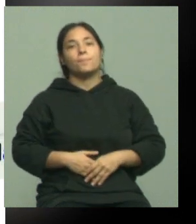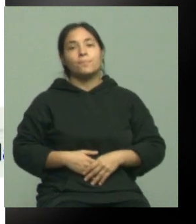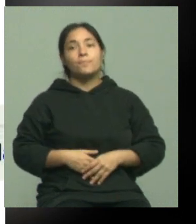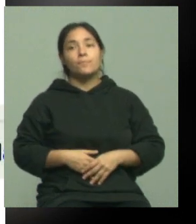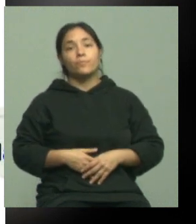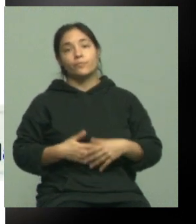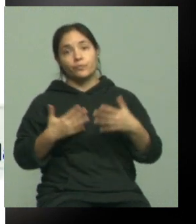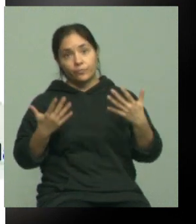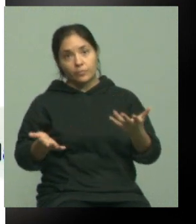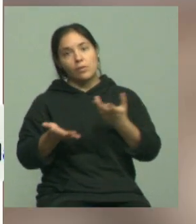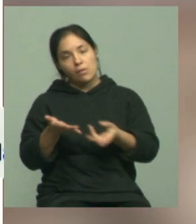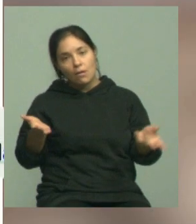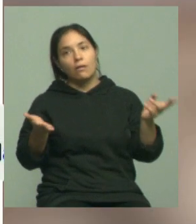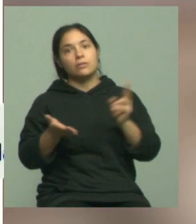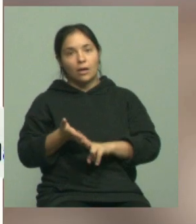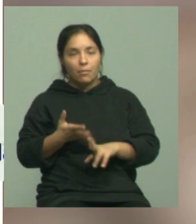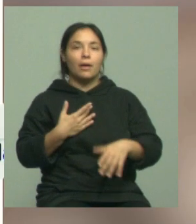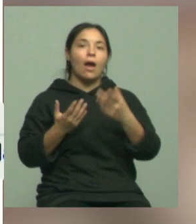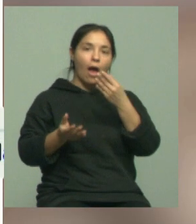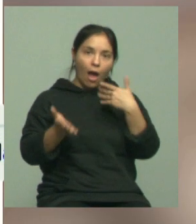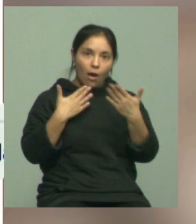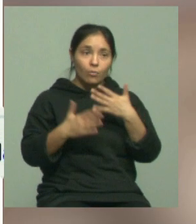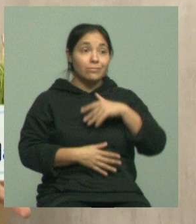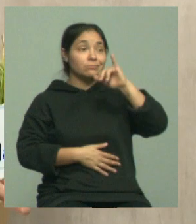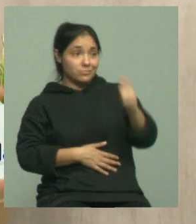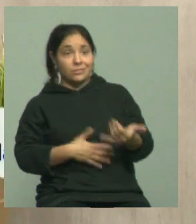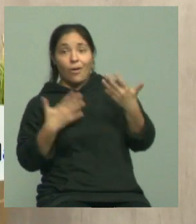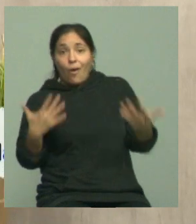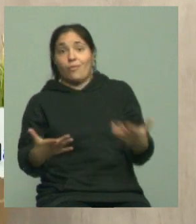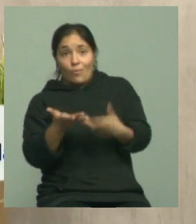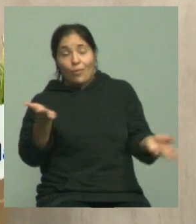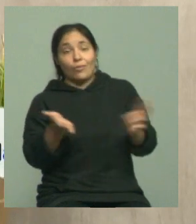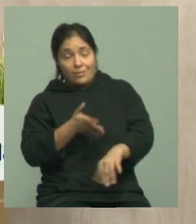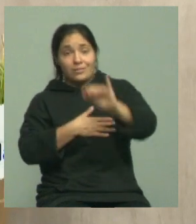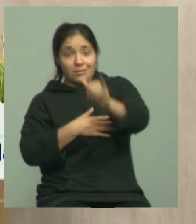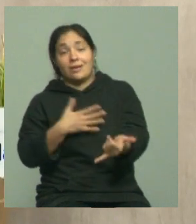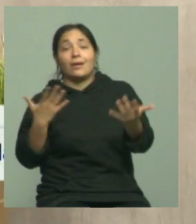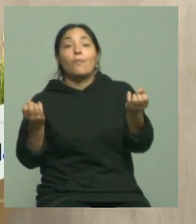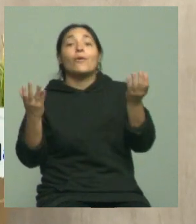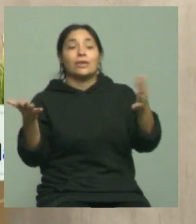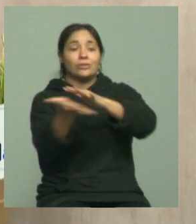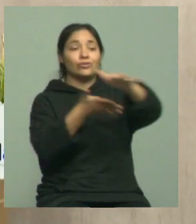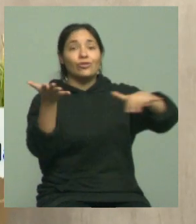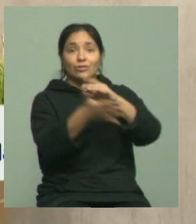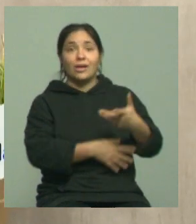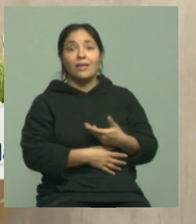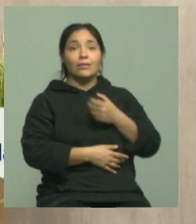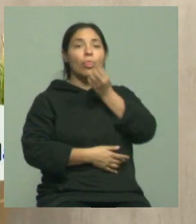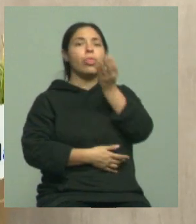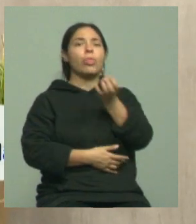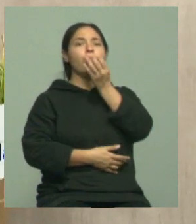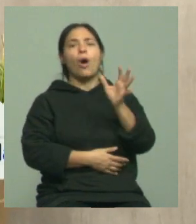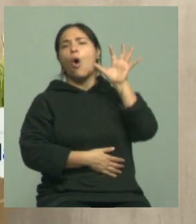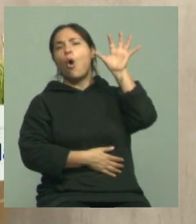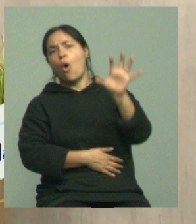es redundante otra vez hablar de esto, pero claro que otra vez hablar de esto. Estamos hablando de que socialmente los discursos de odio,